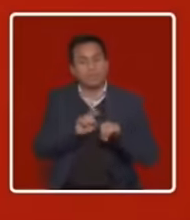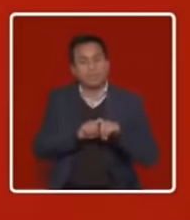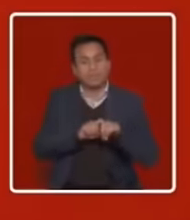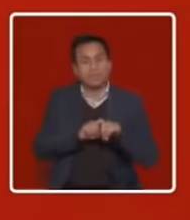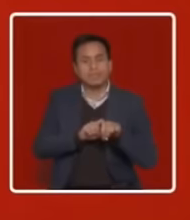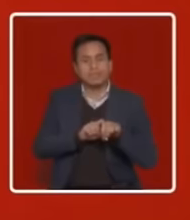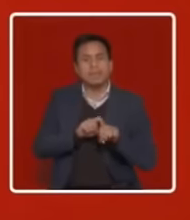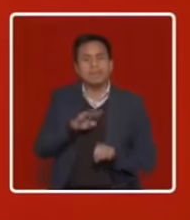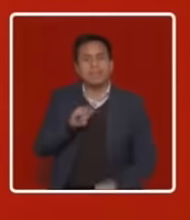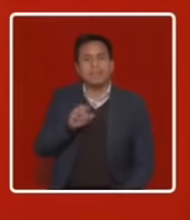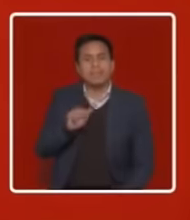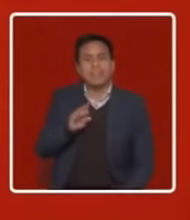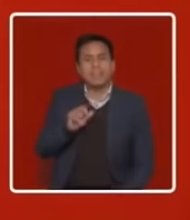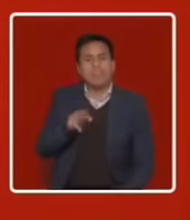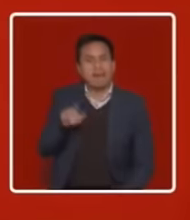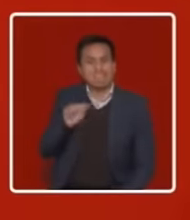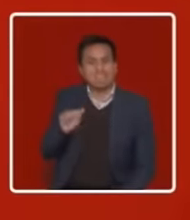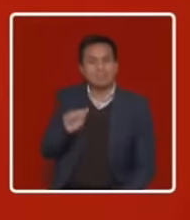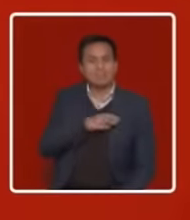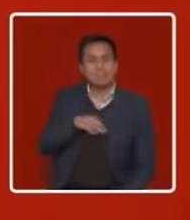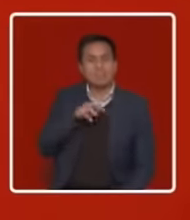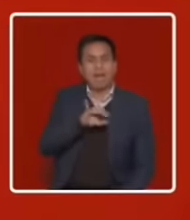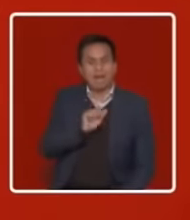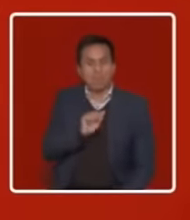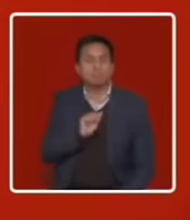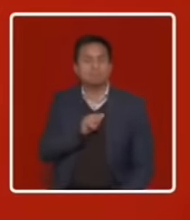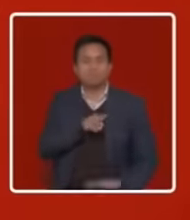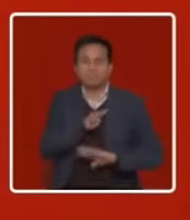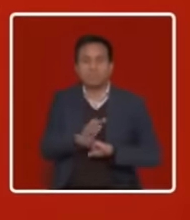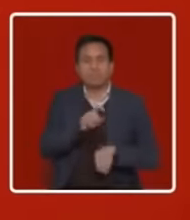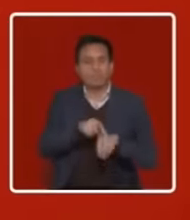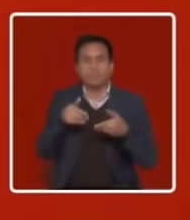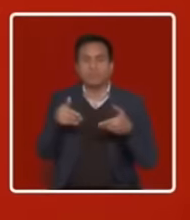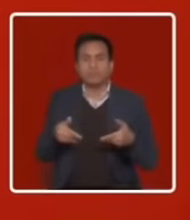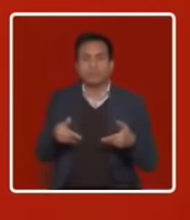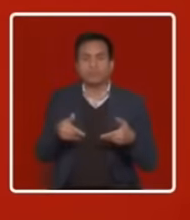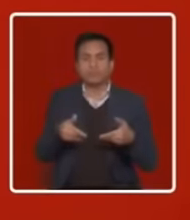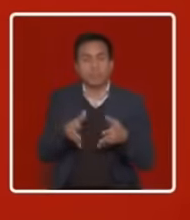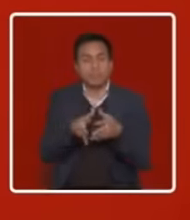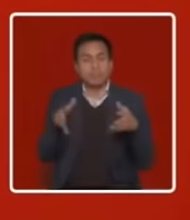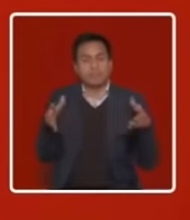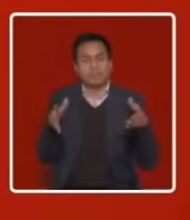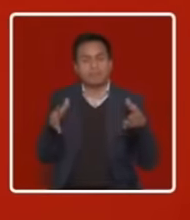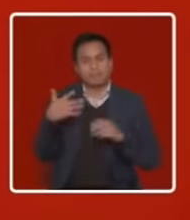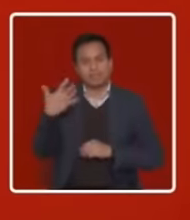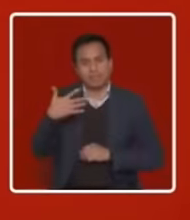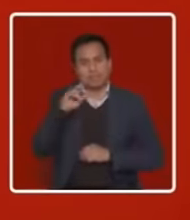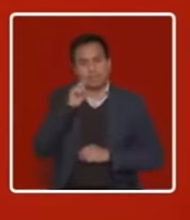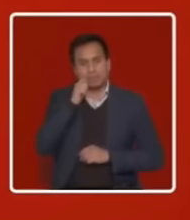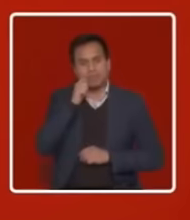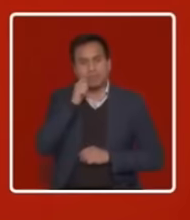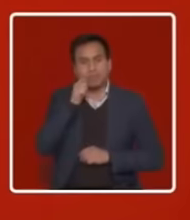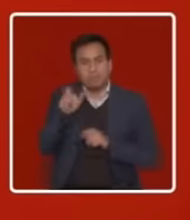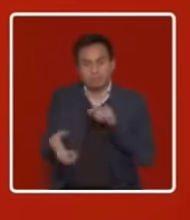con el almirante de la Maza y con la ministra Maya Fernández a estar presente en este momento que es tremendamente significativo no solamente